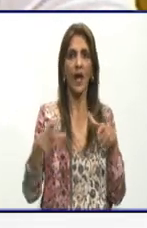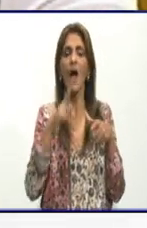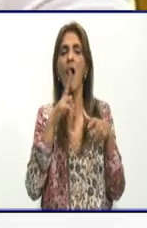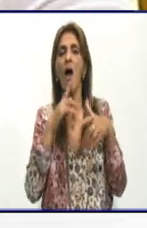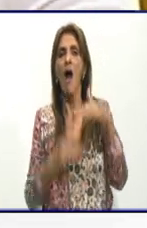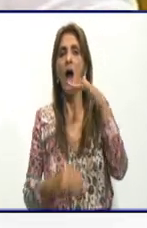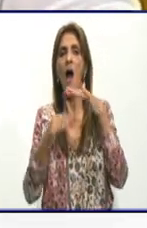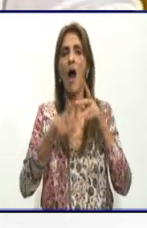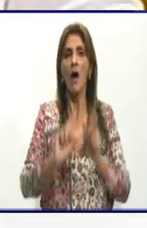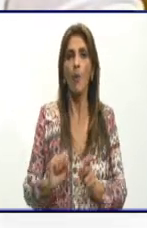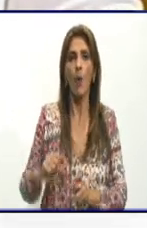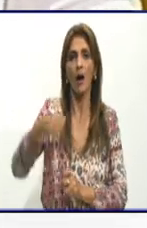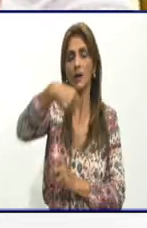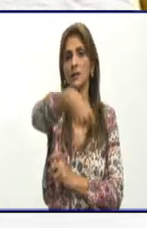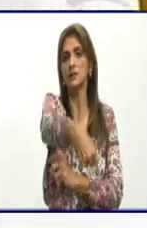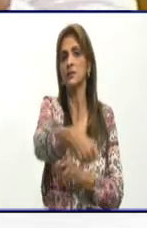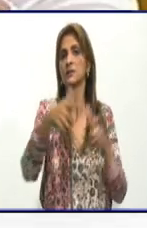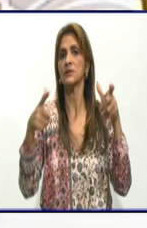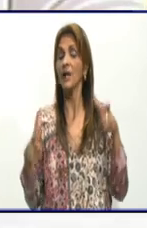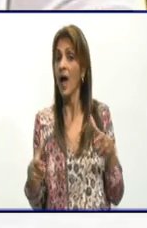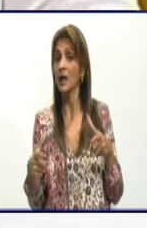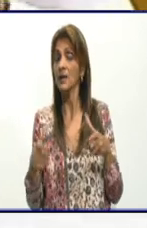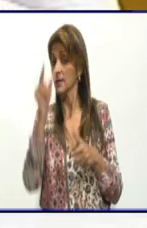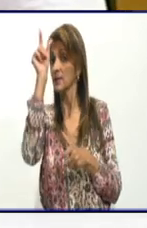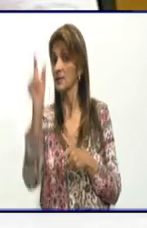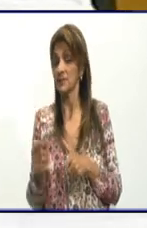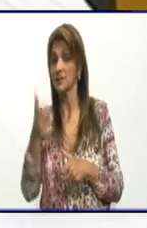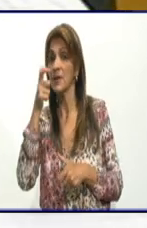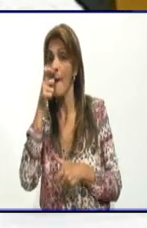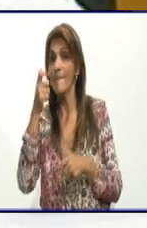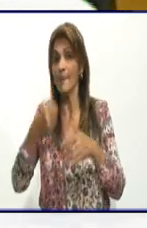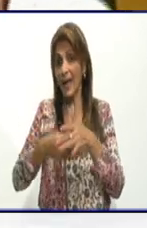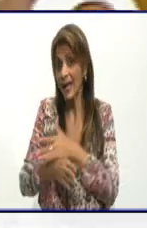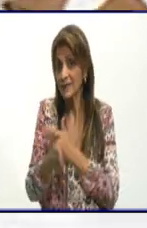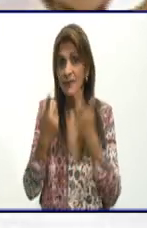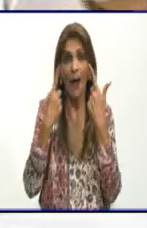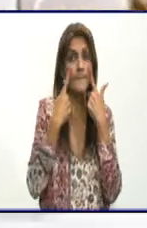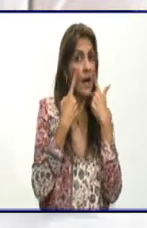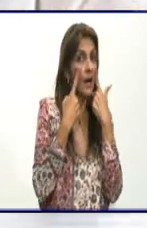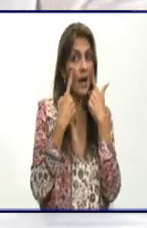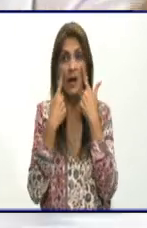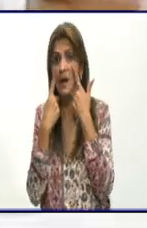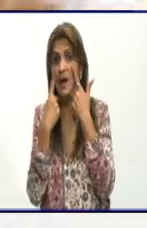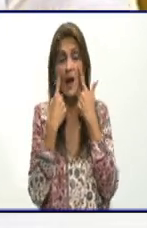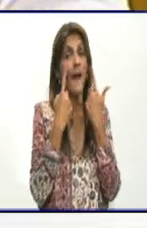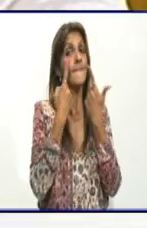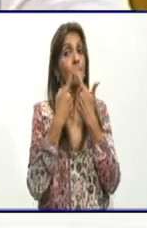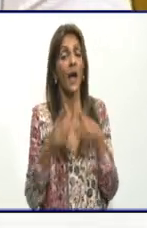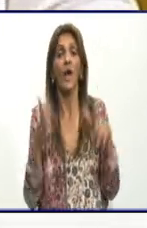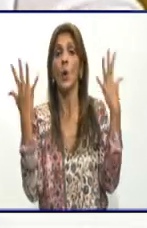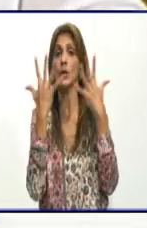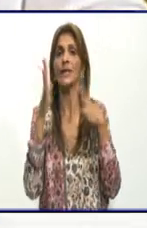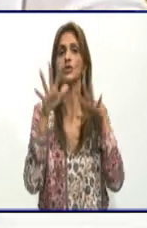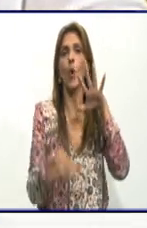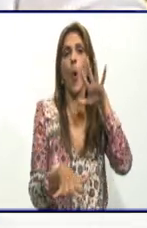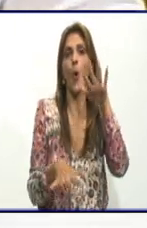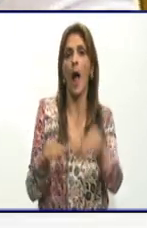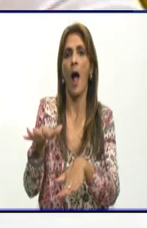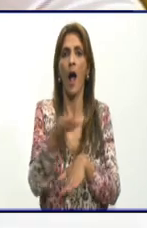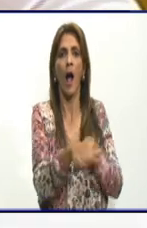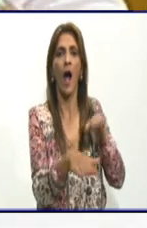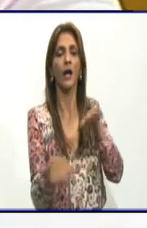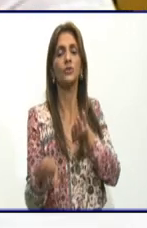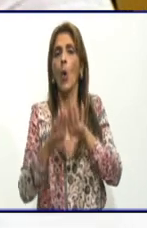sea, el operario va y ve, pero quien va a entrar en contacto con todos los utensilios de la vivienda es el morador,